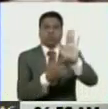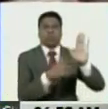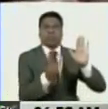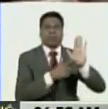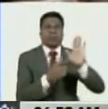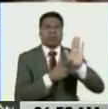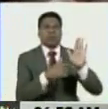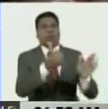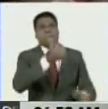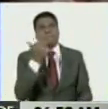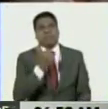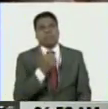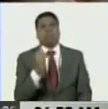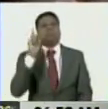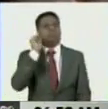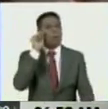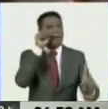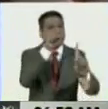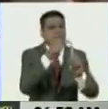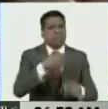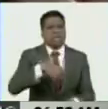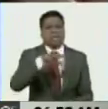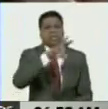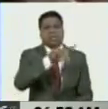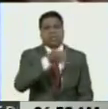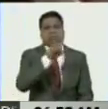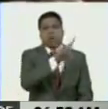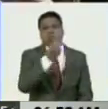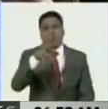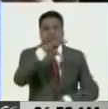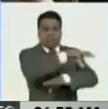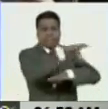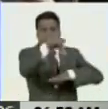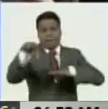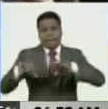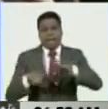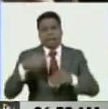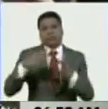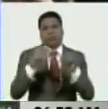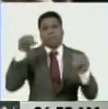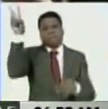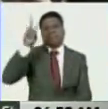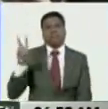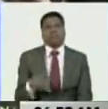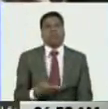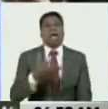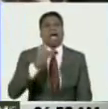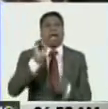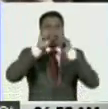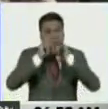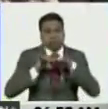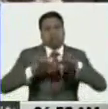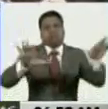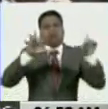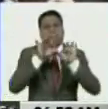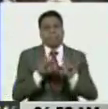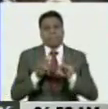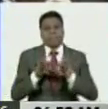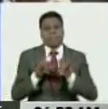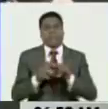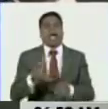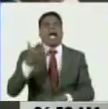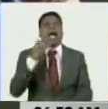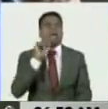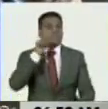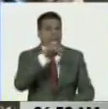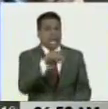mismos reconocen que logramos la meta en más de 12 estados en todo el país. Existen las máquinas desplegadas en todos los estados del país. Están